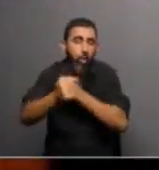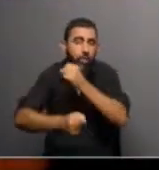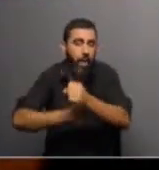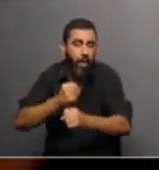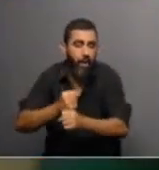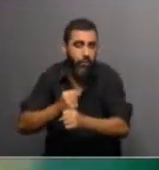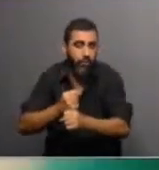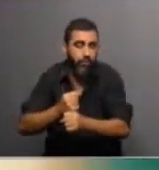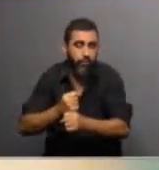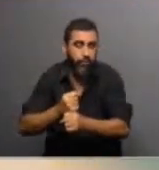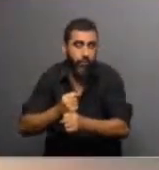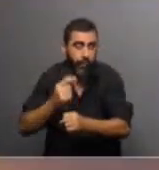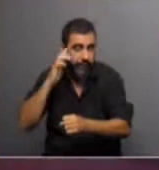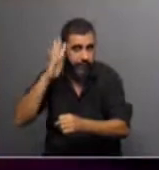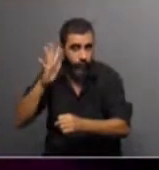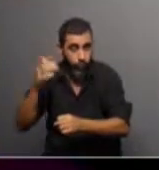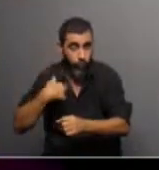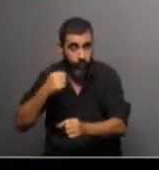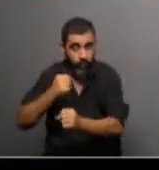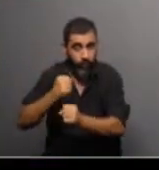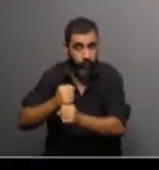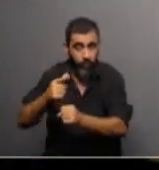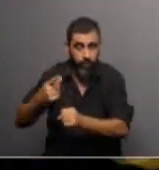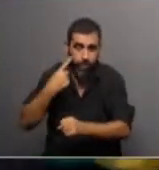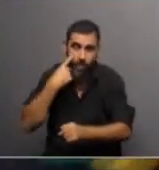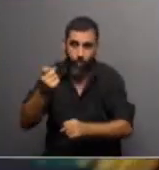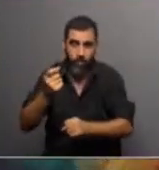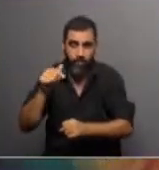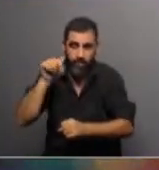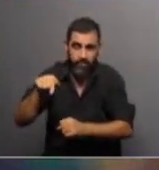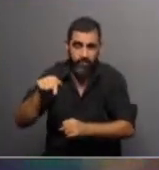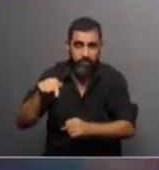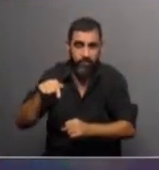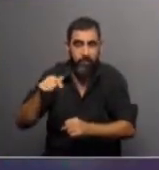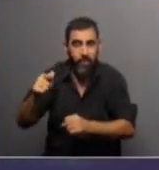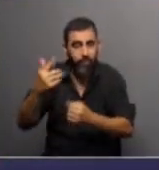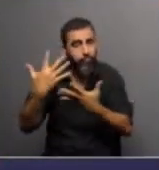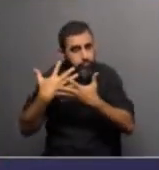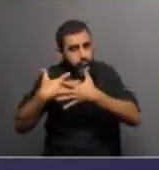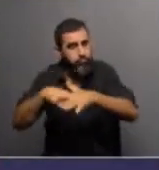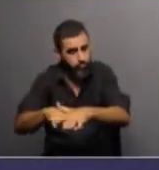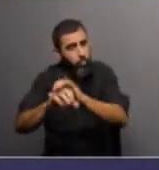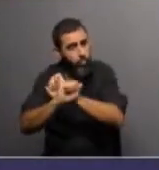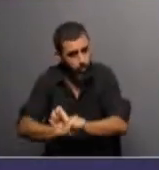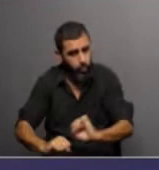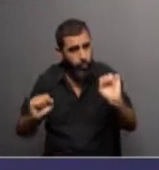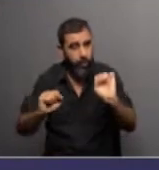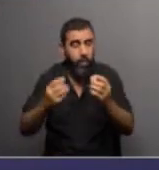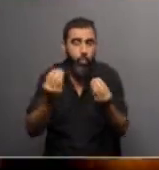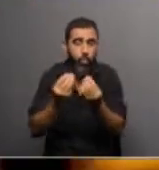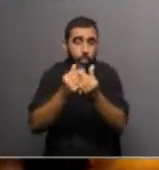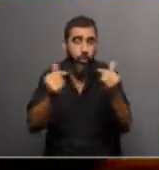trabajo como psicoanalista, empecé a darme cuenta que era integrable. Muchos de los aspectos